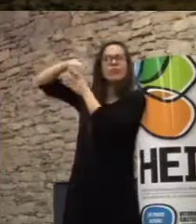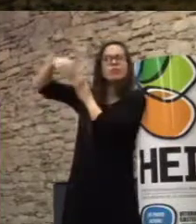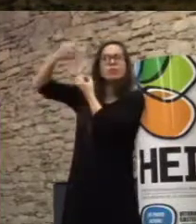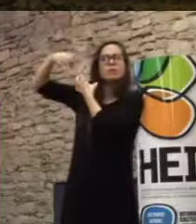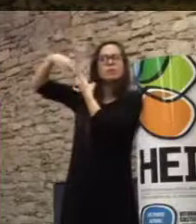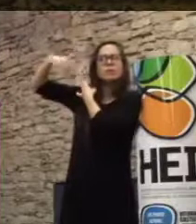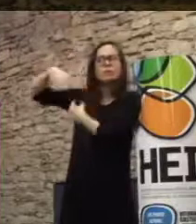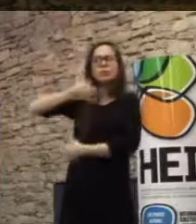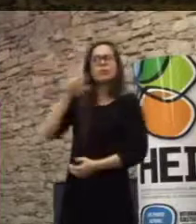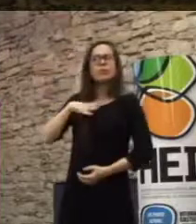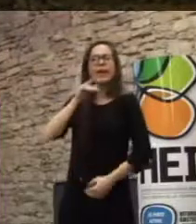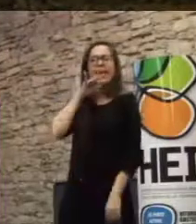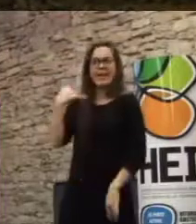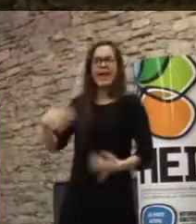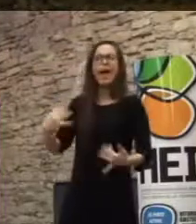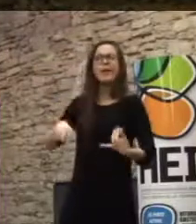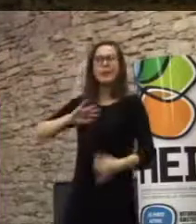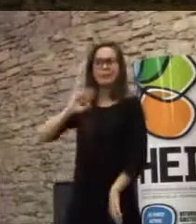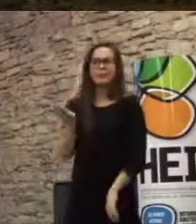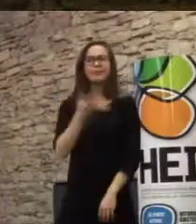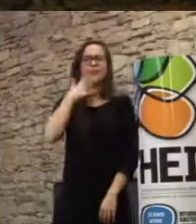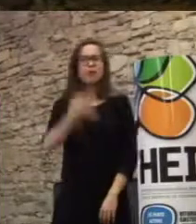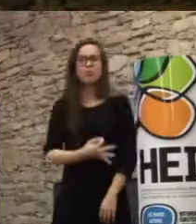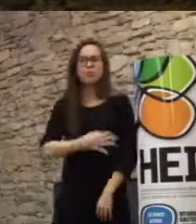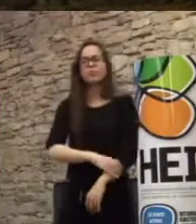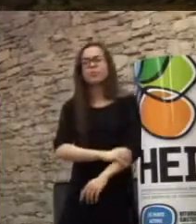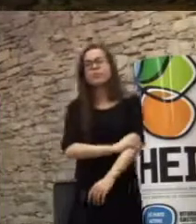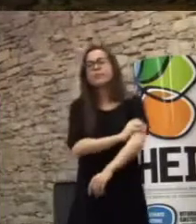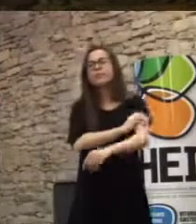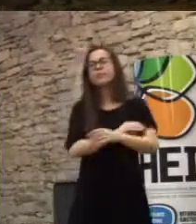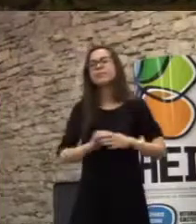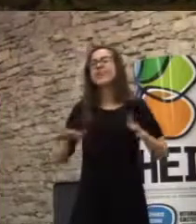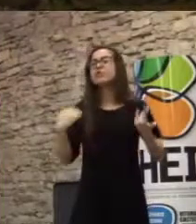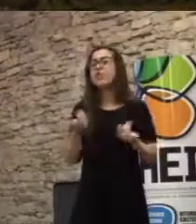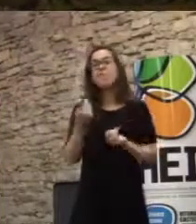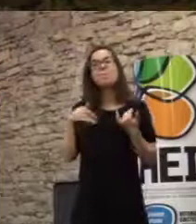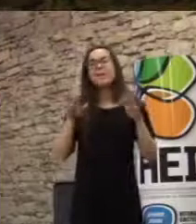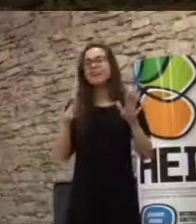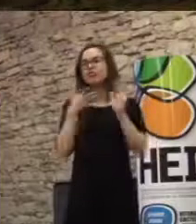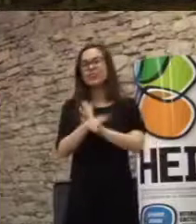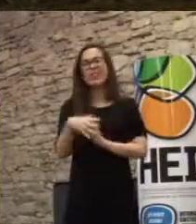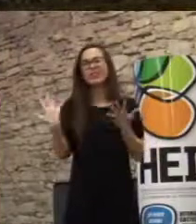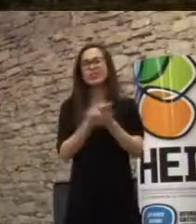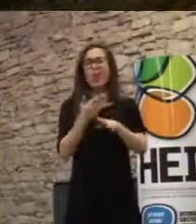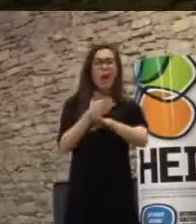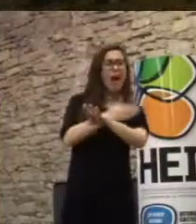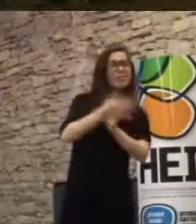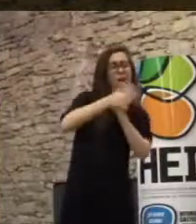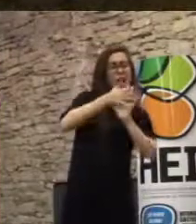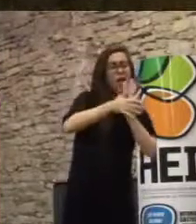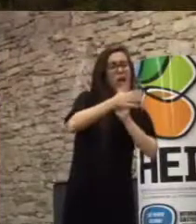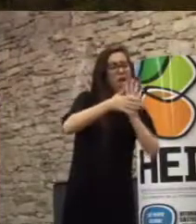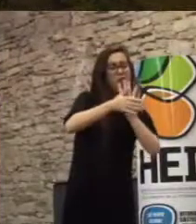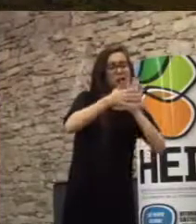ahora viene para con la roja entonces él pero anula todo esto imagínate que tienes un hijo y viene viene con notas cinco